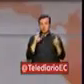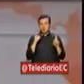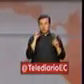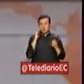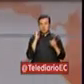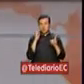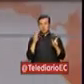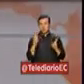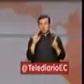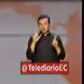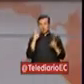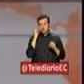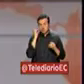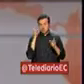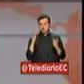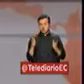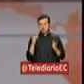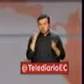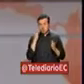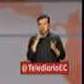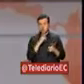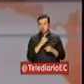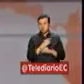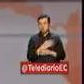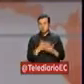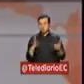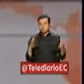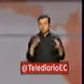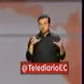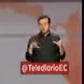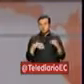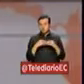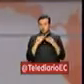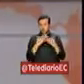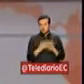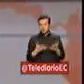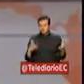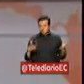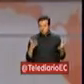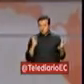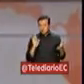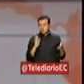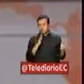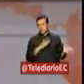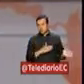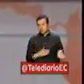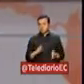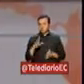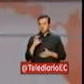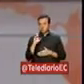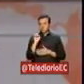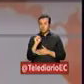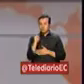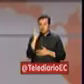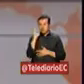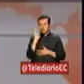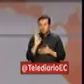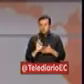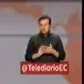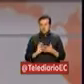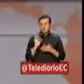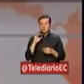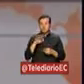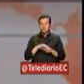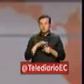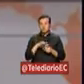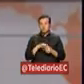resolución del CES está hablando, sí, de una intervención. El interventor tendrá que plantear al CES un calendario electoral